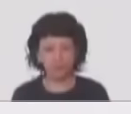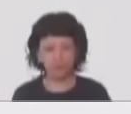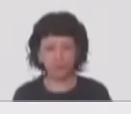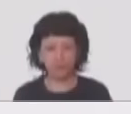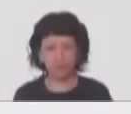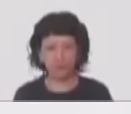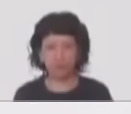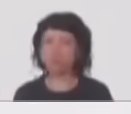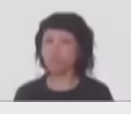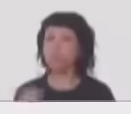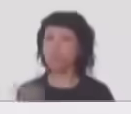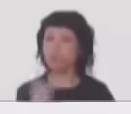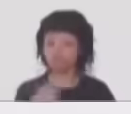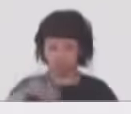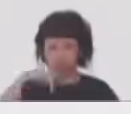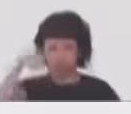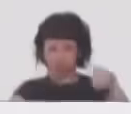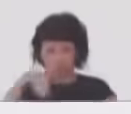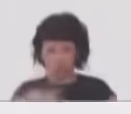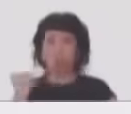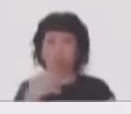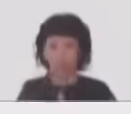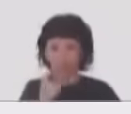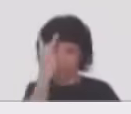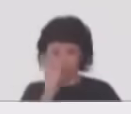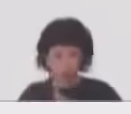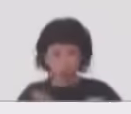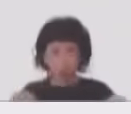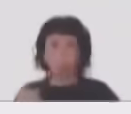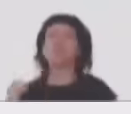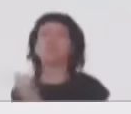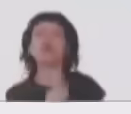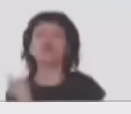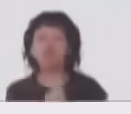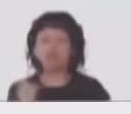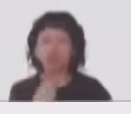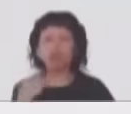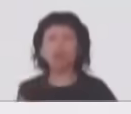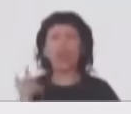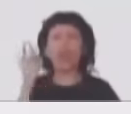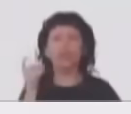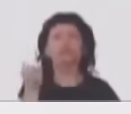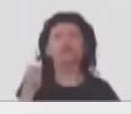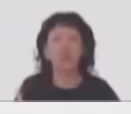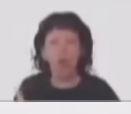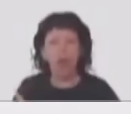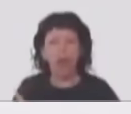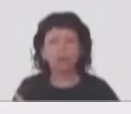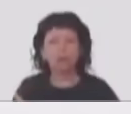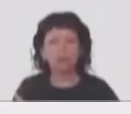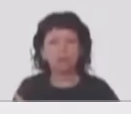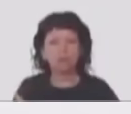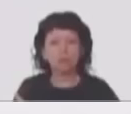Había 2 caminos. Claramente nosotros elegimos el camino de la